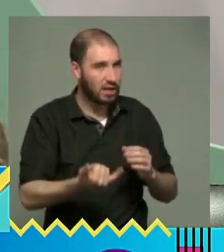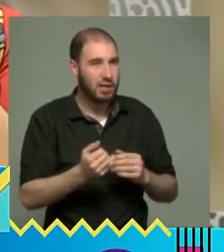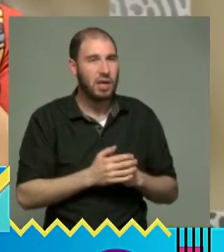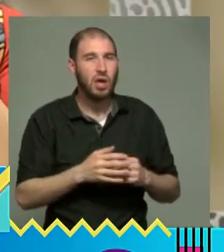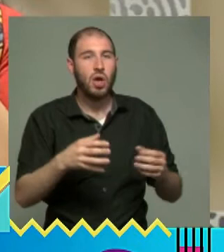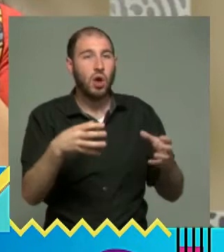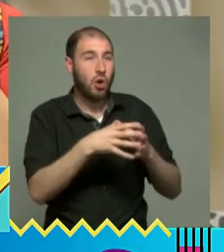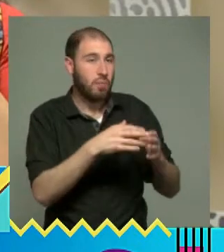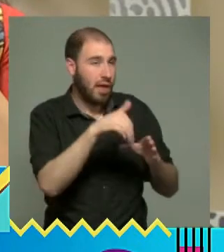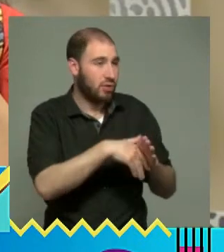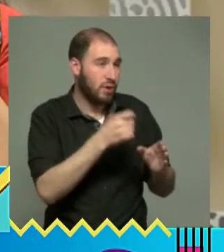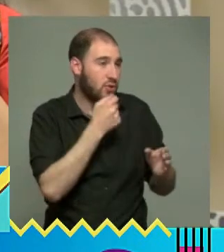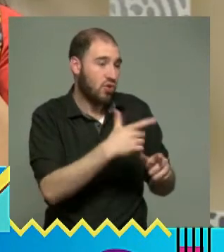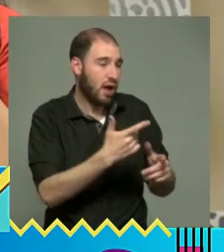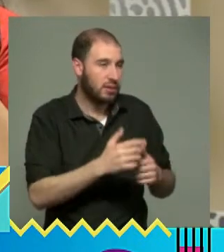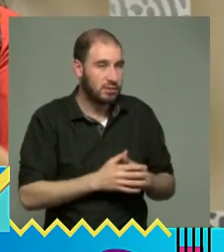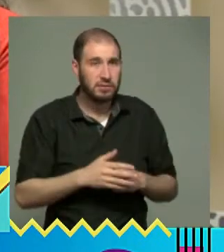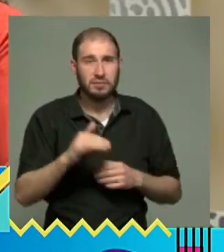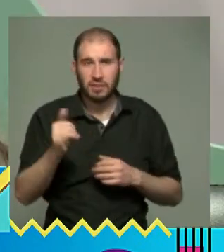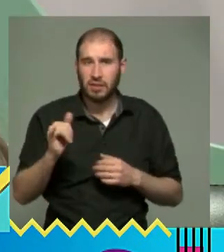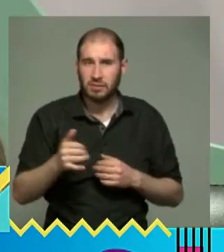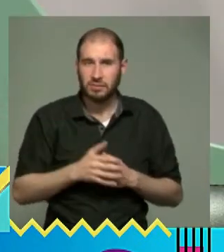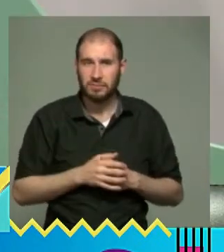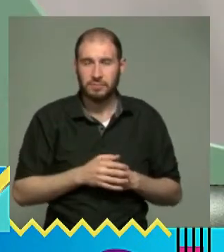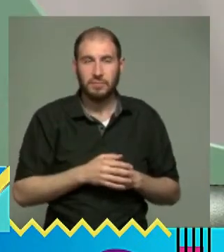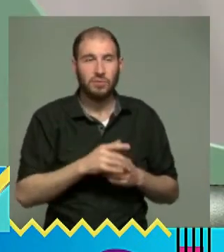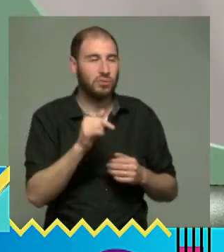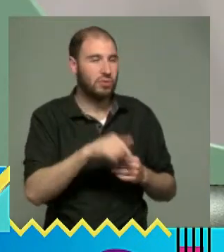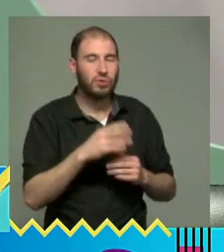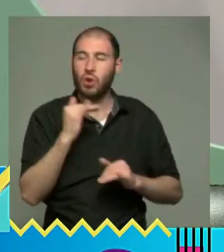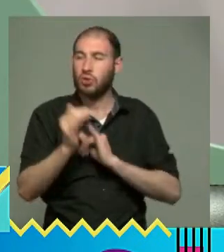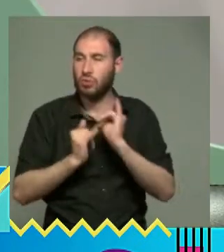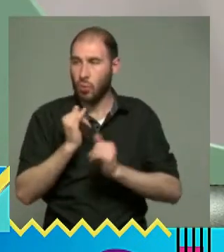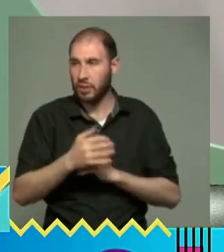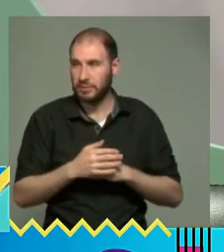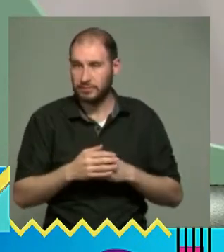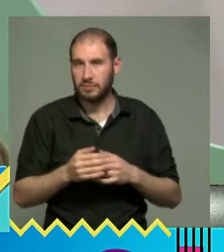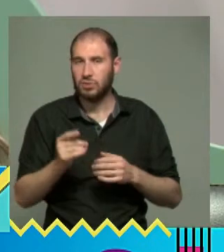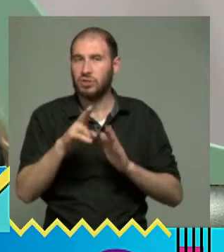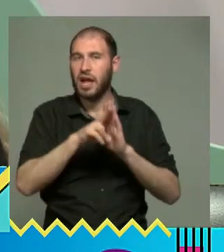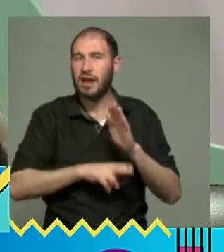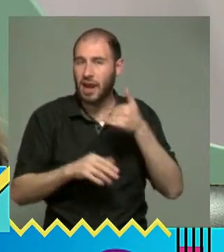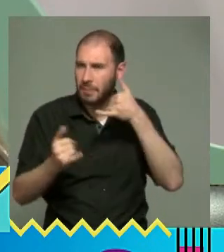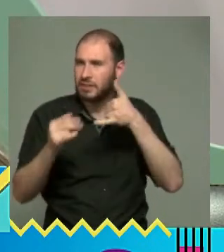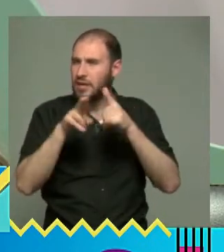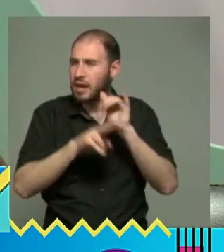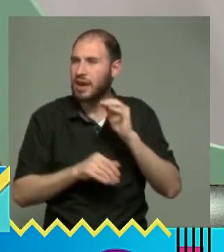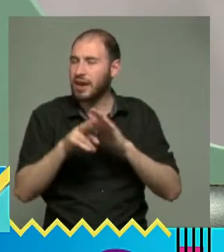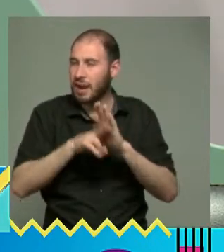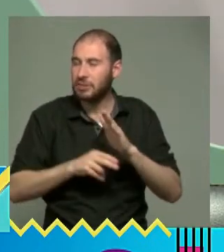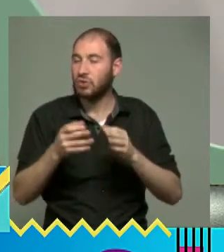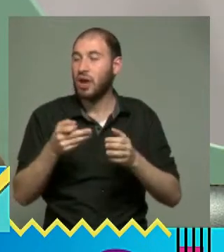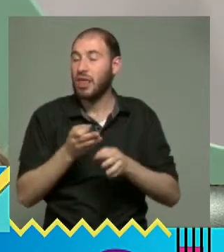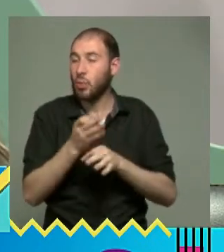y colectivo no existe, por ejemplo. No, Nosotros estamos planteando que se reglamente la Ley de Educación